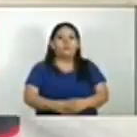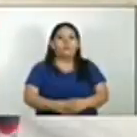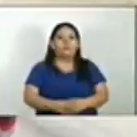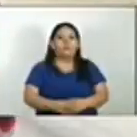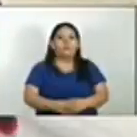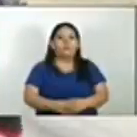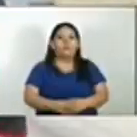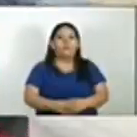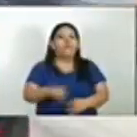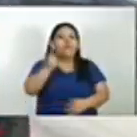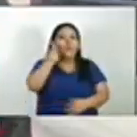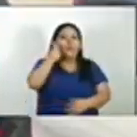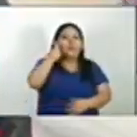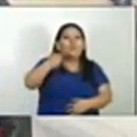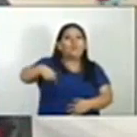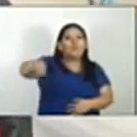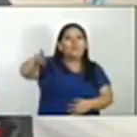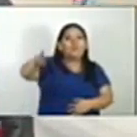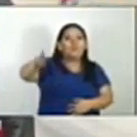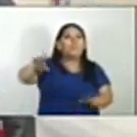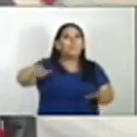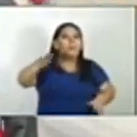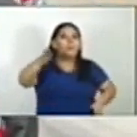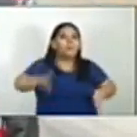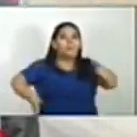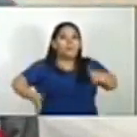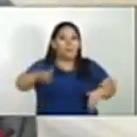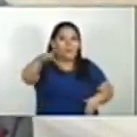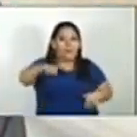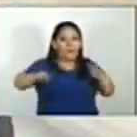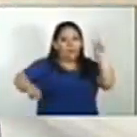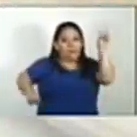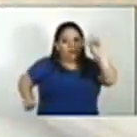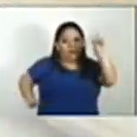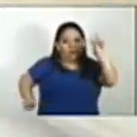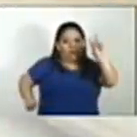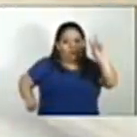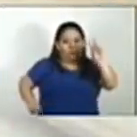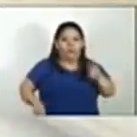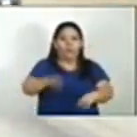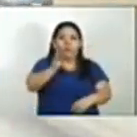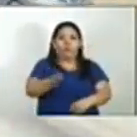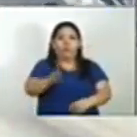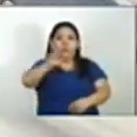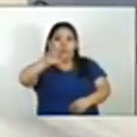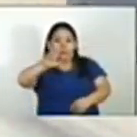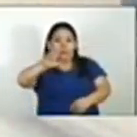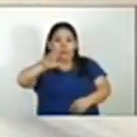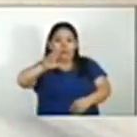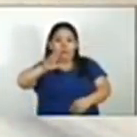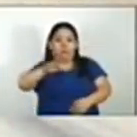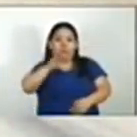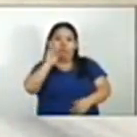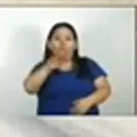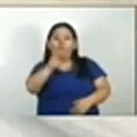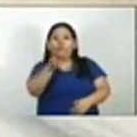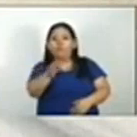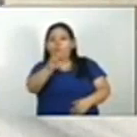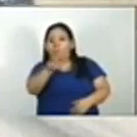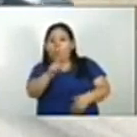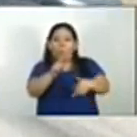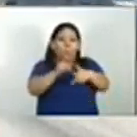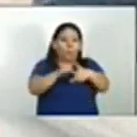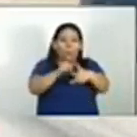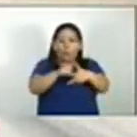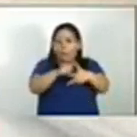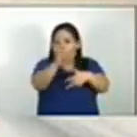Hola, buenas. Que se dirigían a una actividad cívica acá en San Salvador. De los tres buses, solo un bus fue el que ha tenido